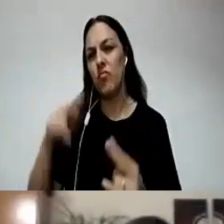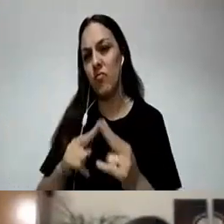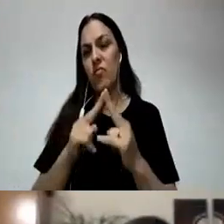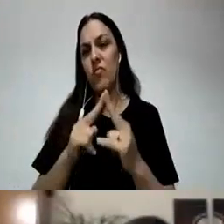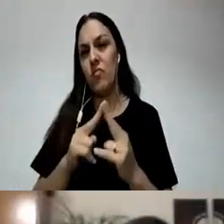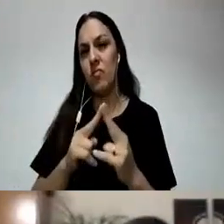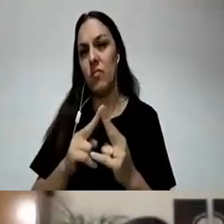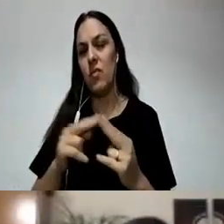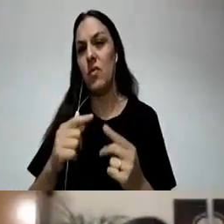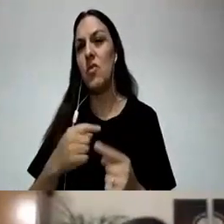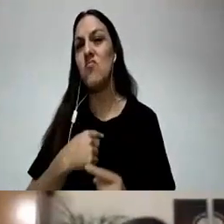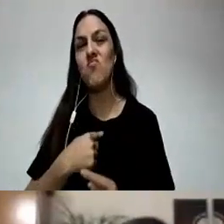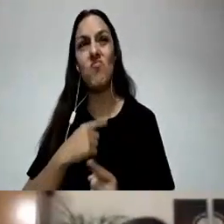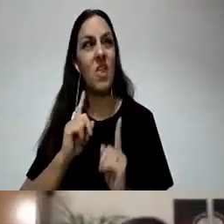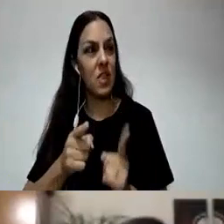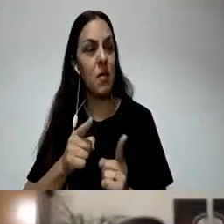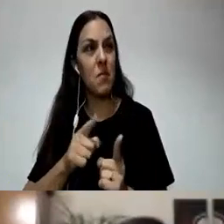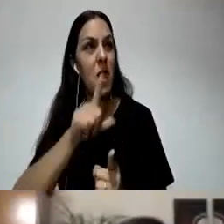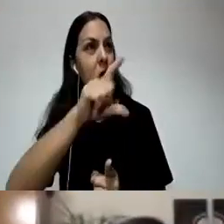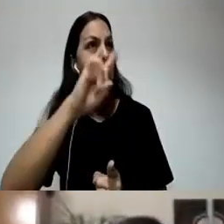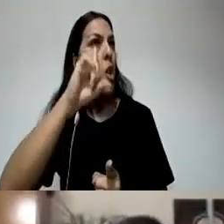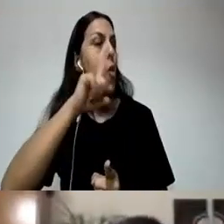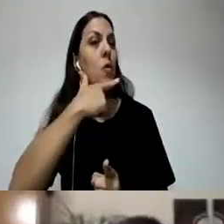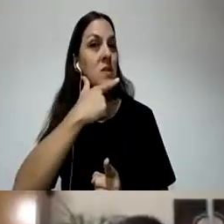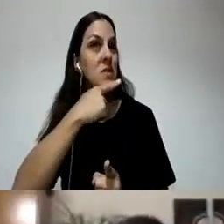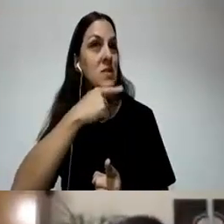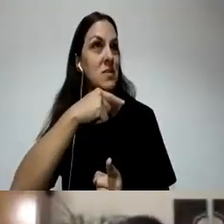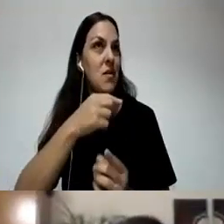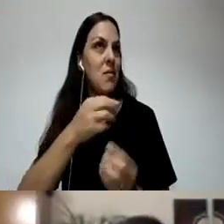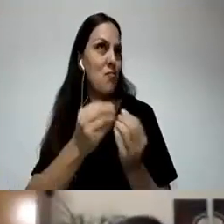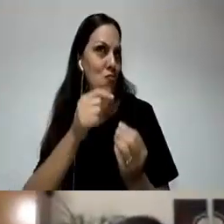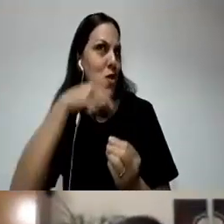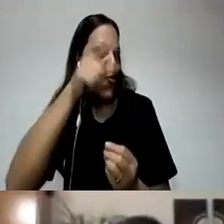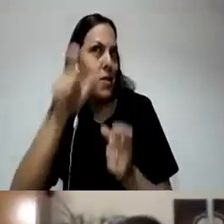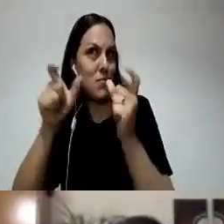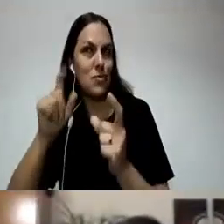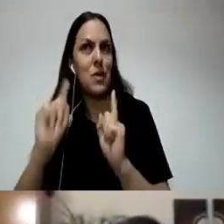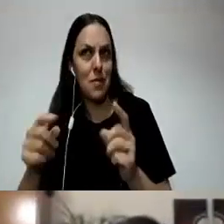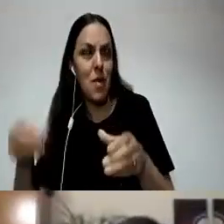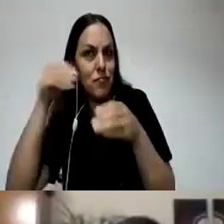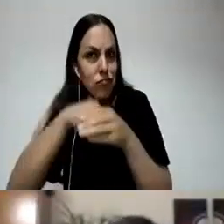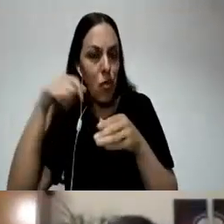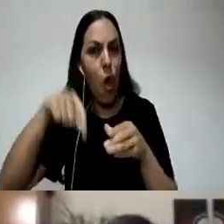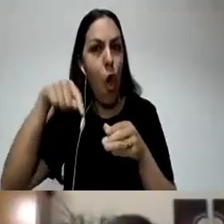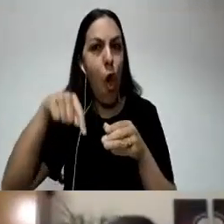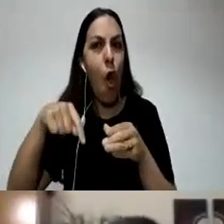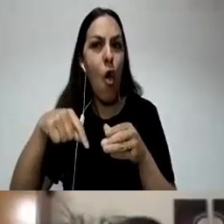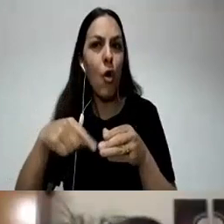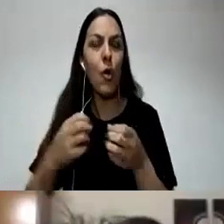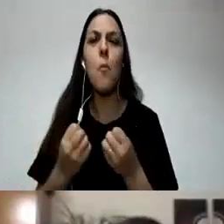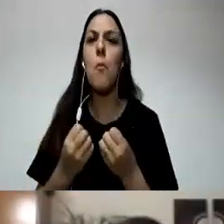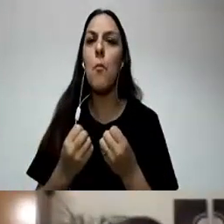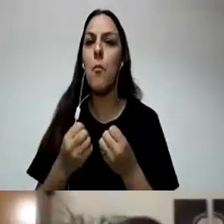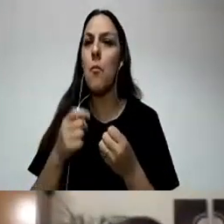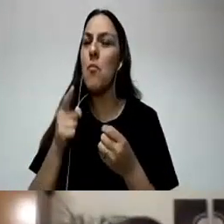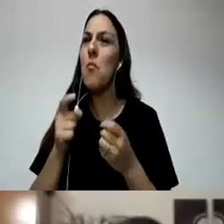conozco también a Luis y a todos los que están y a muchos de los que están participando, porque forman parte no solo de la Comisión de Abogados